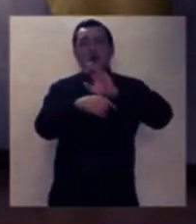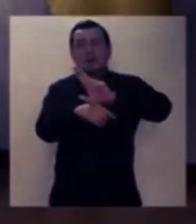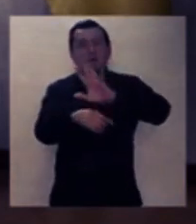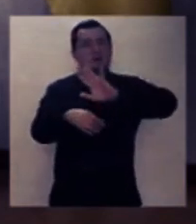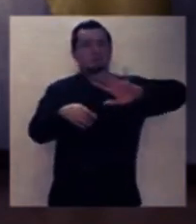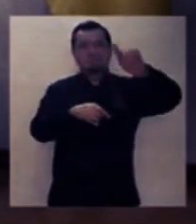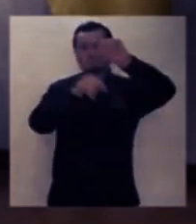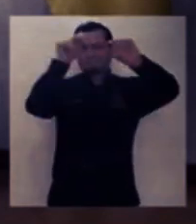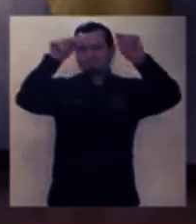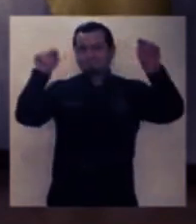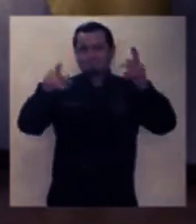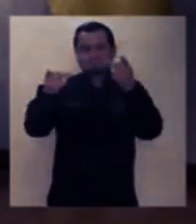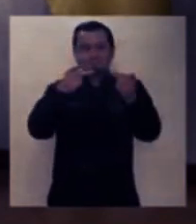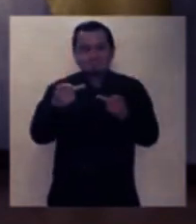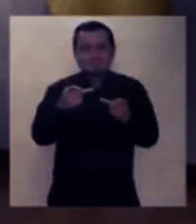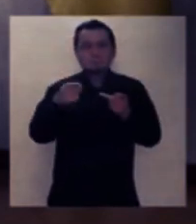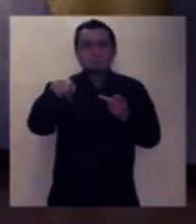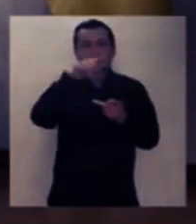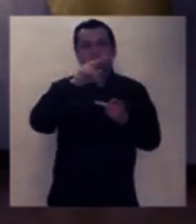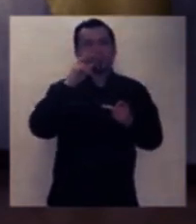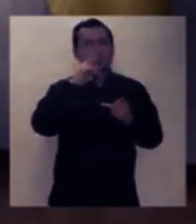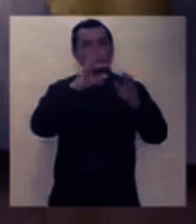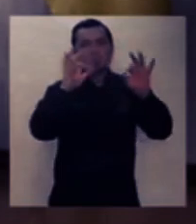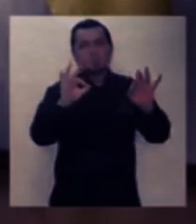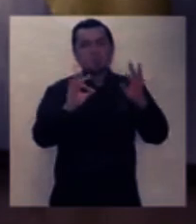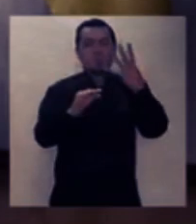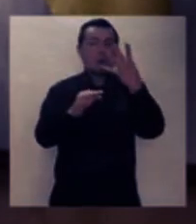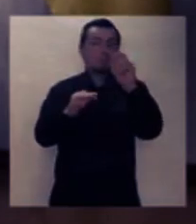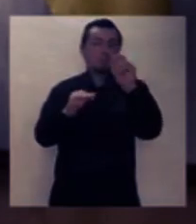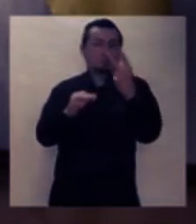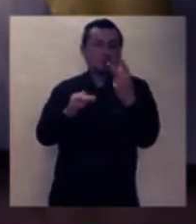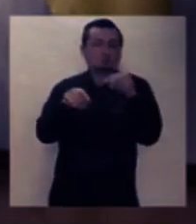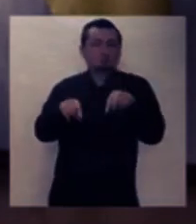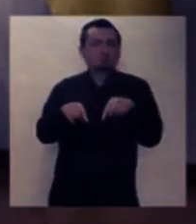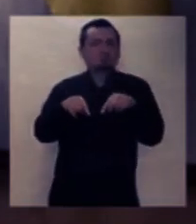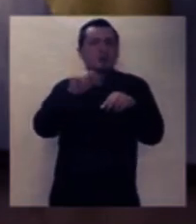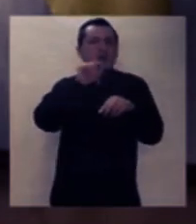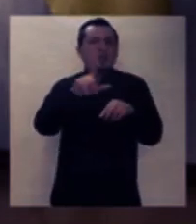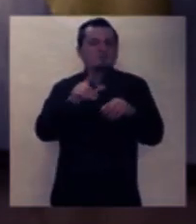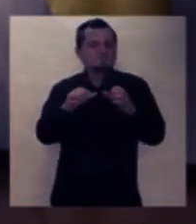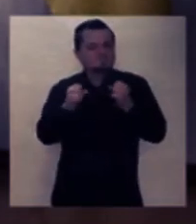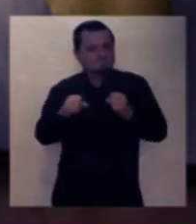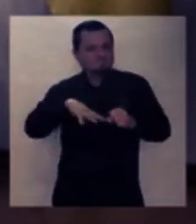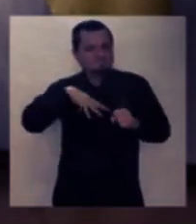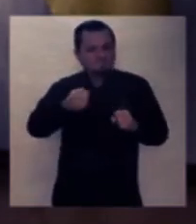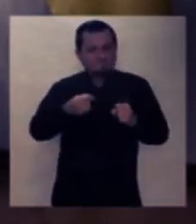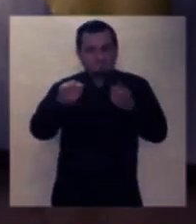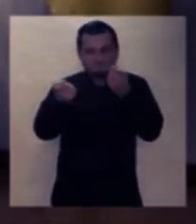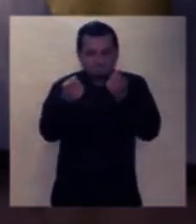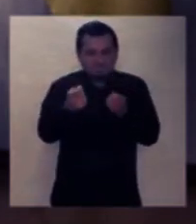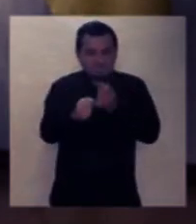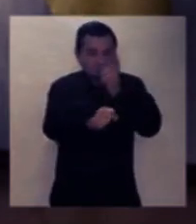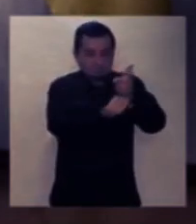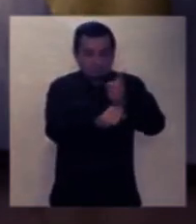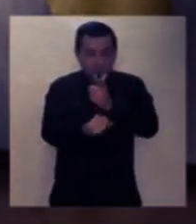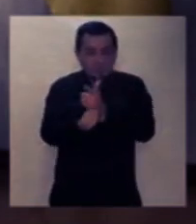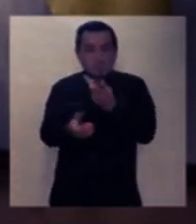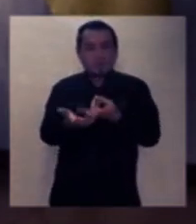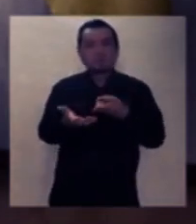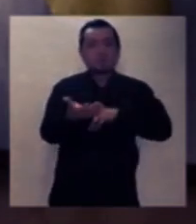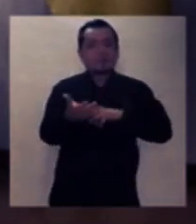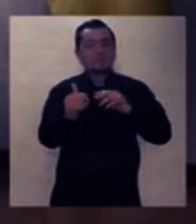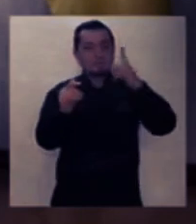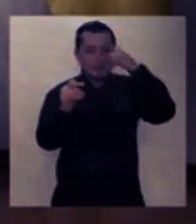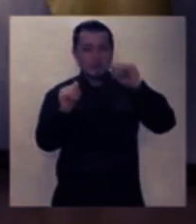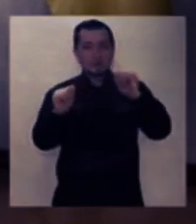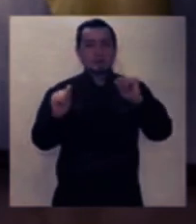Costa Rica, y por supuesto, muy por arriba del promedio nacional, que es de 4.2. El modelo Radar Jalisco nos ha permitido detectar